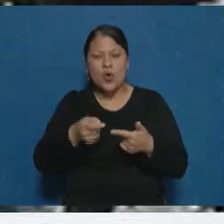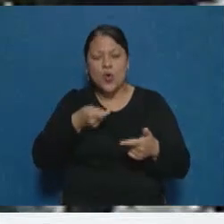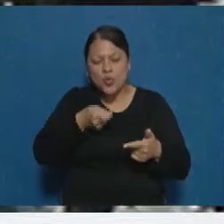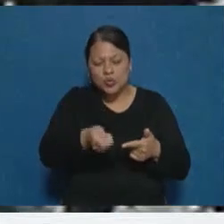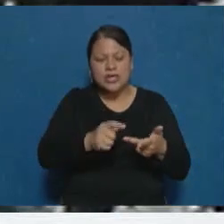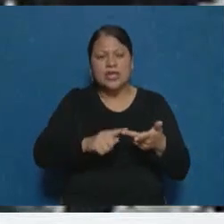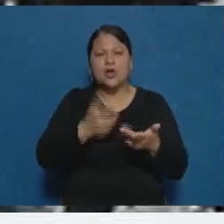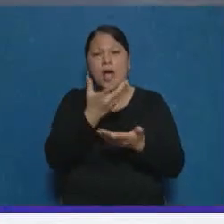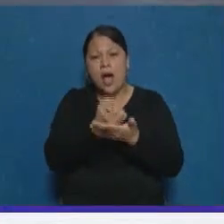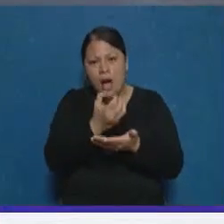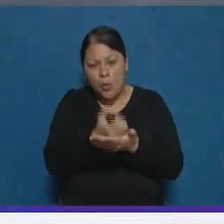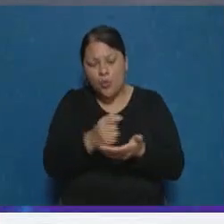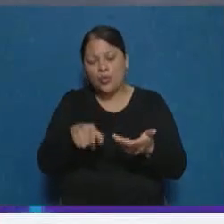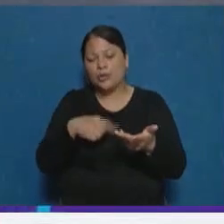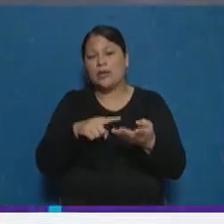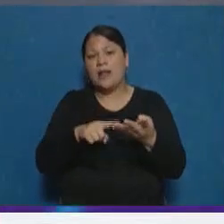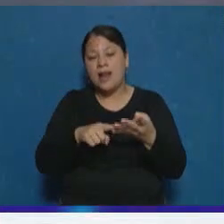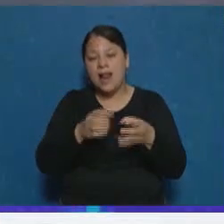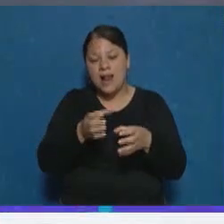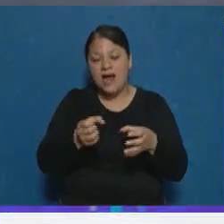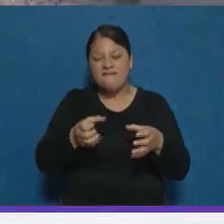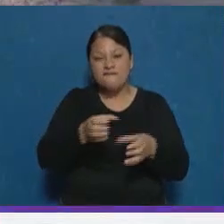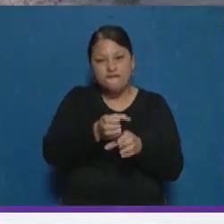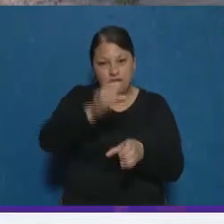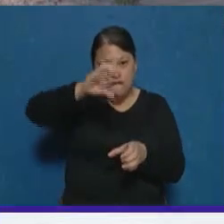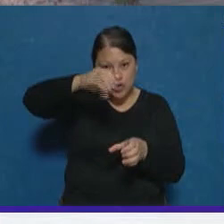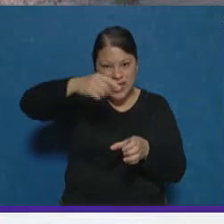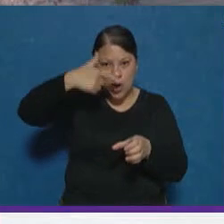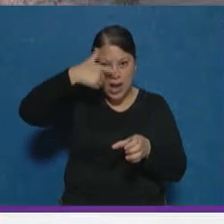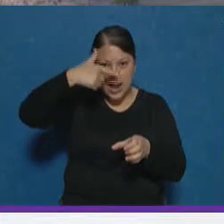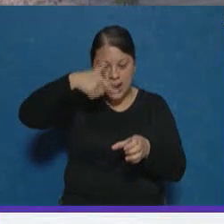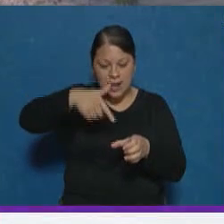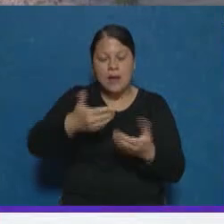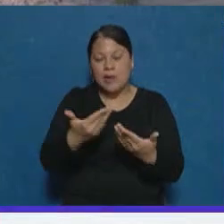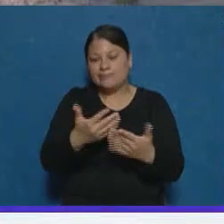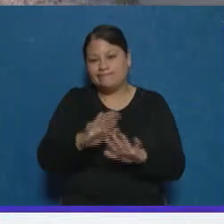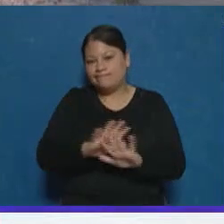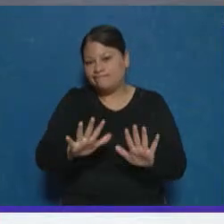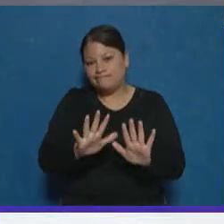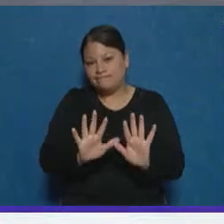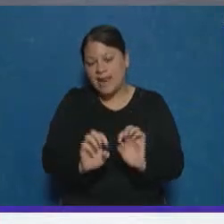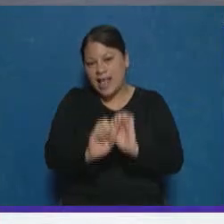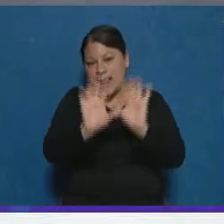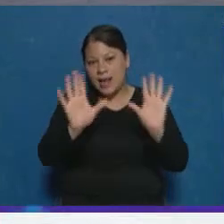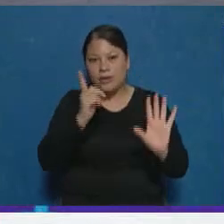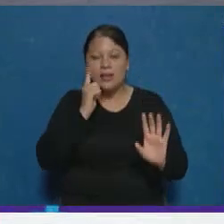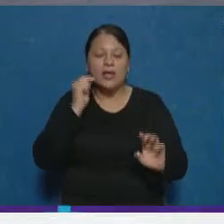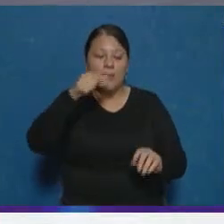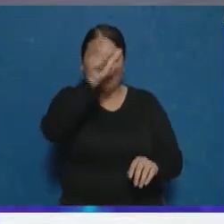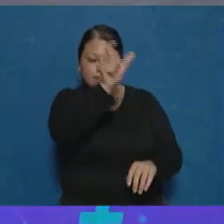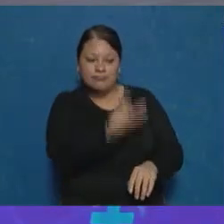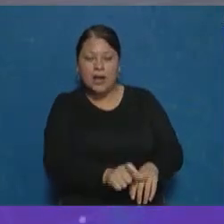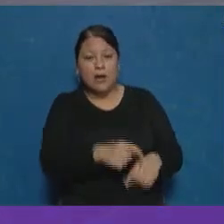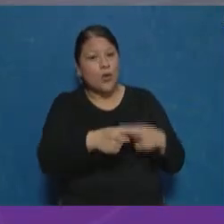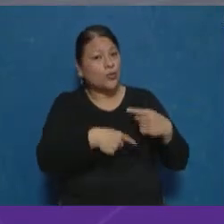un audio, como la botella con ese líquido, que pueden llegar a ser determinantes en el día de hoy para que esta persona